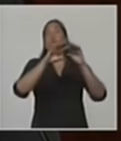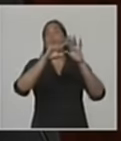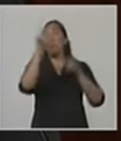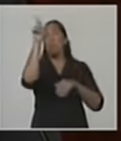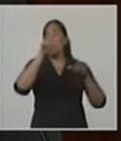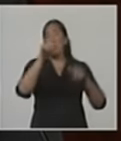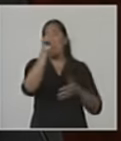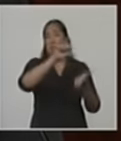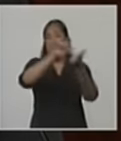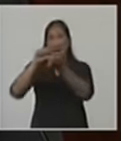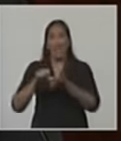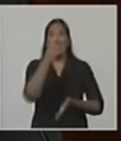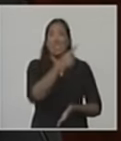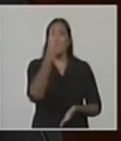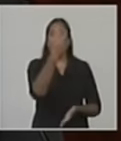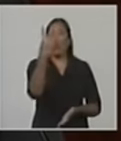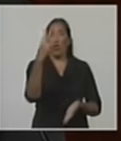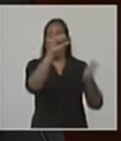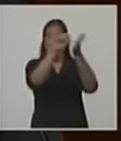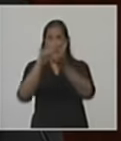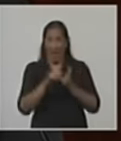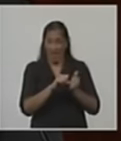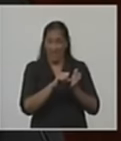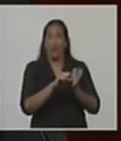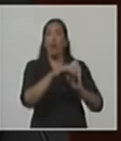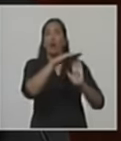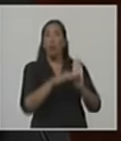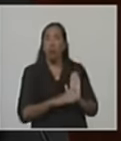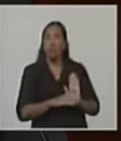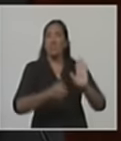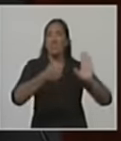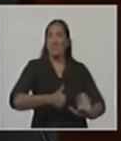en el índice de competitividad global del Foro Económico Mundial.